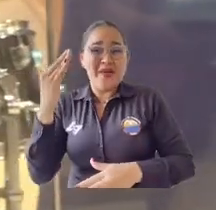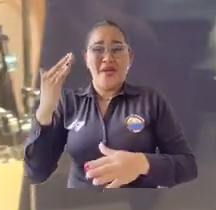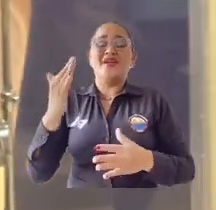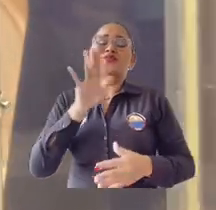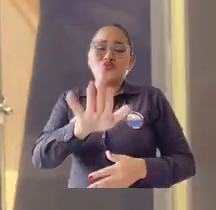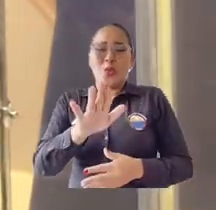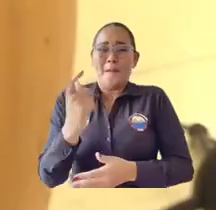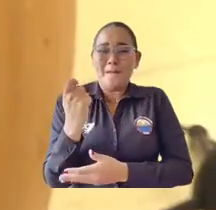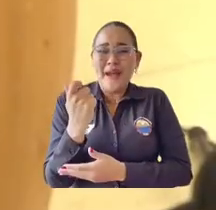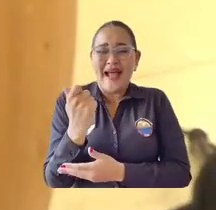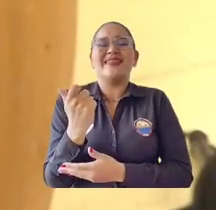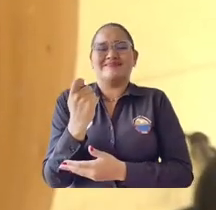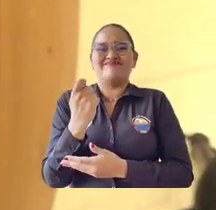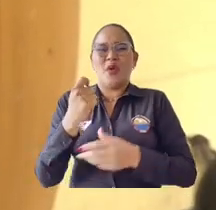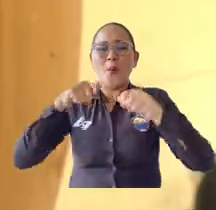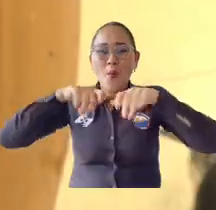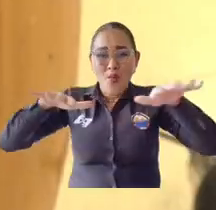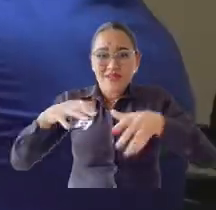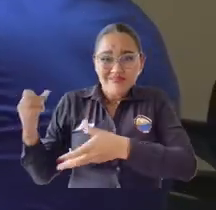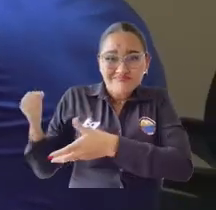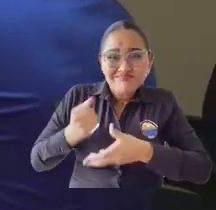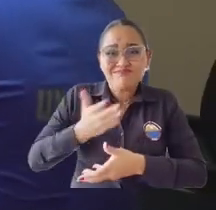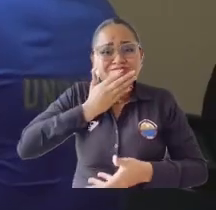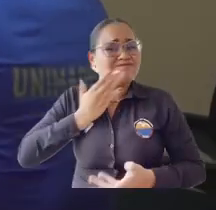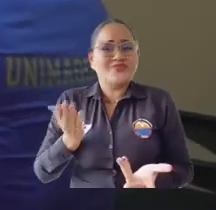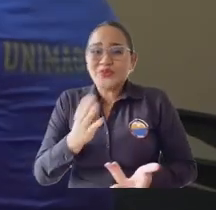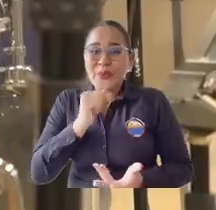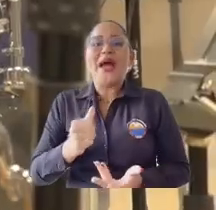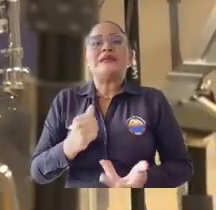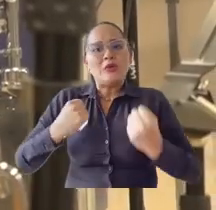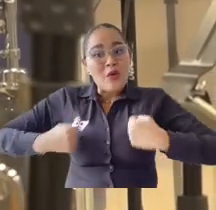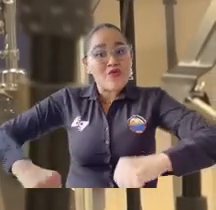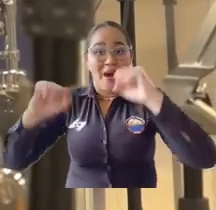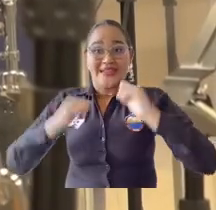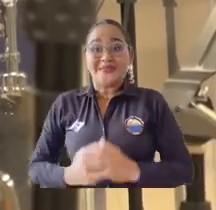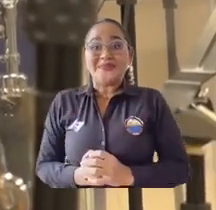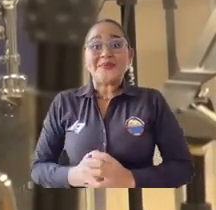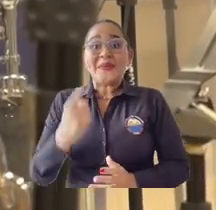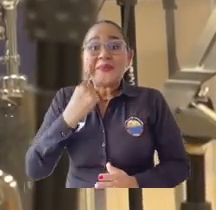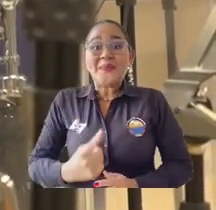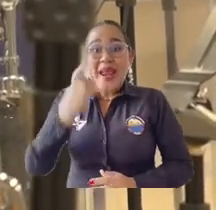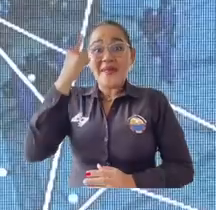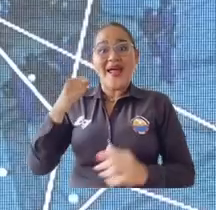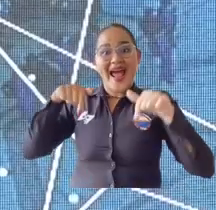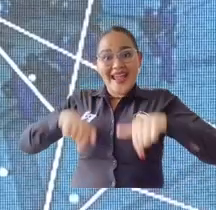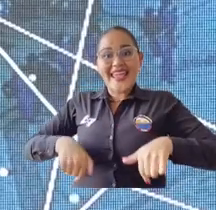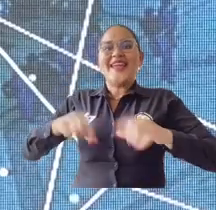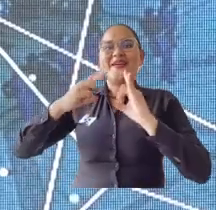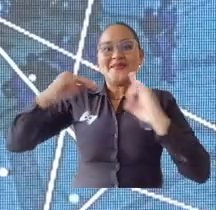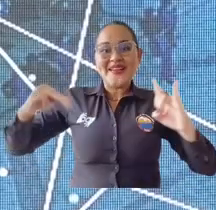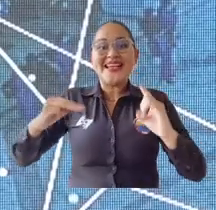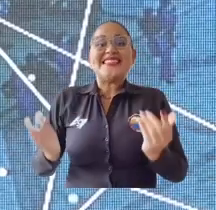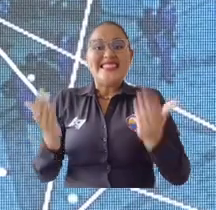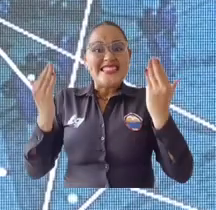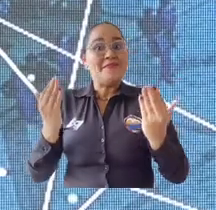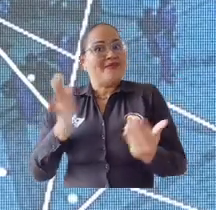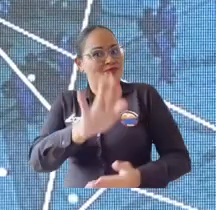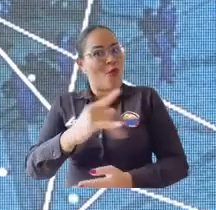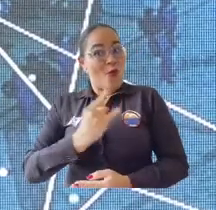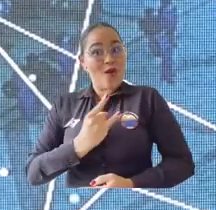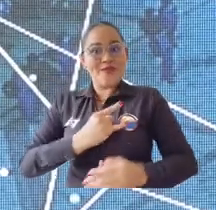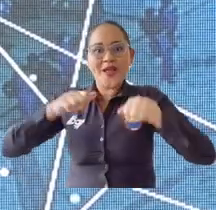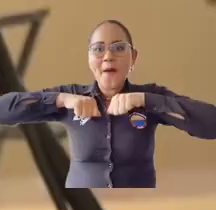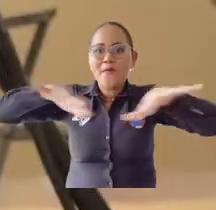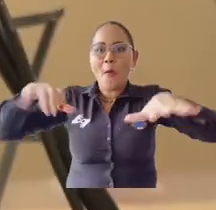de recursos públicos. Por eso este es la simiente de nuestra primera spin-off universitaria, pero será la primera productora universitaria